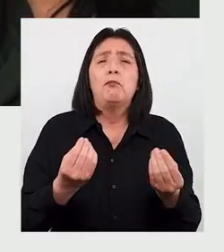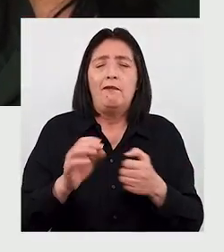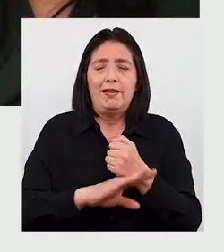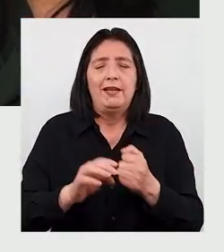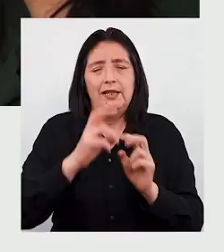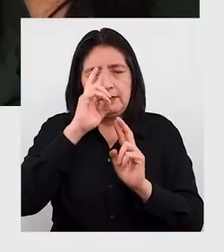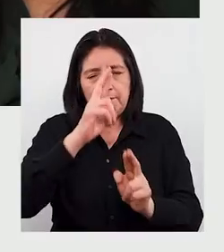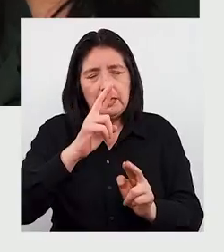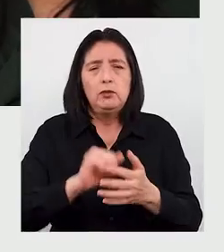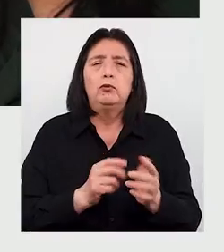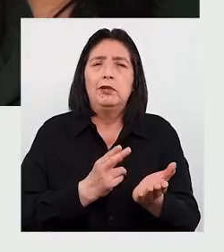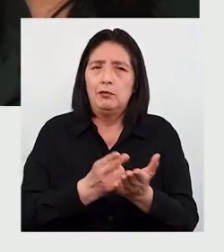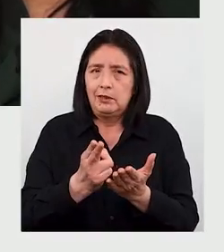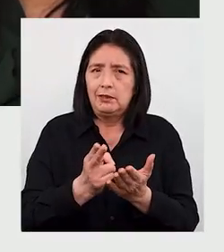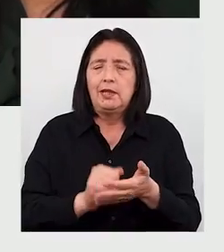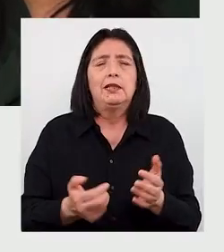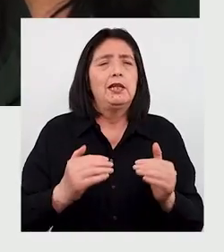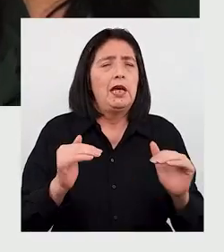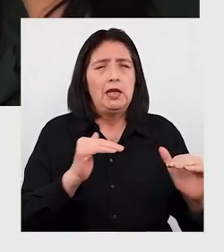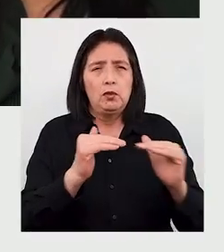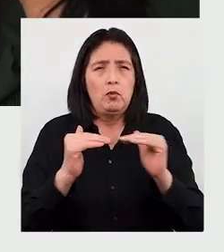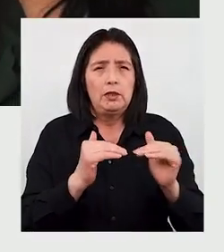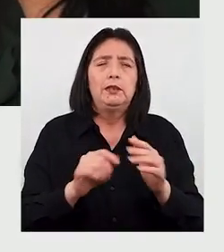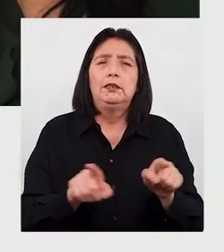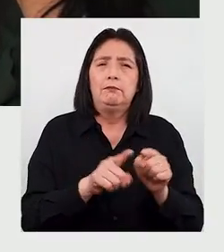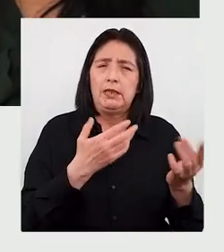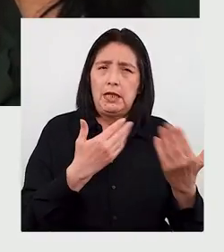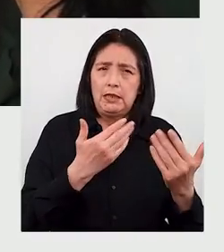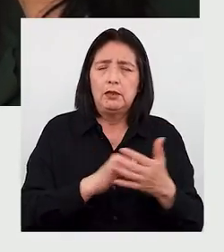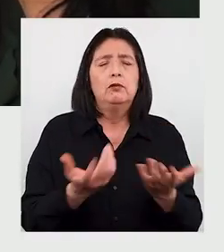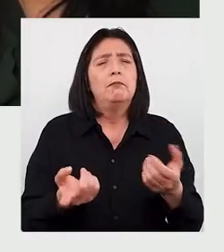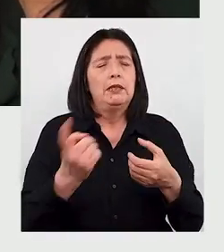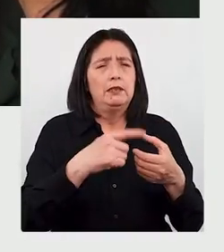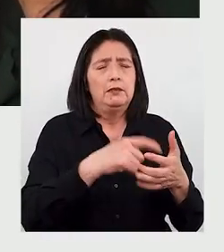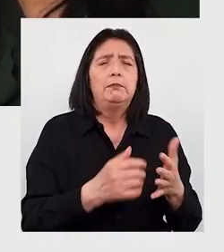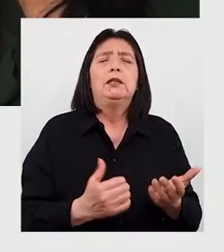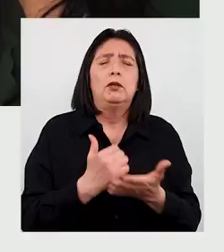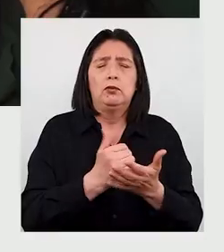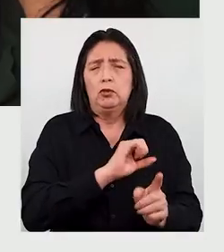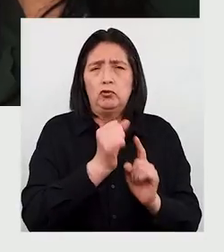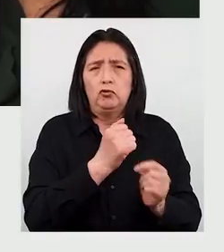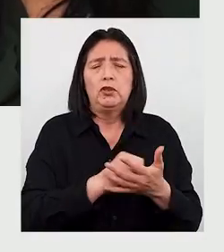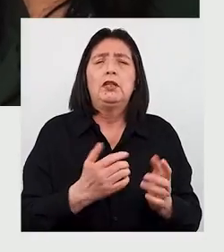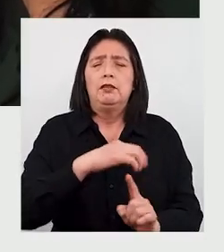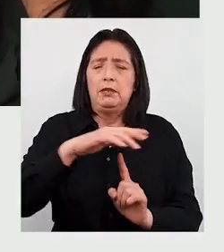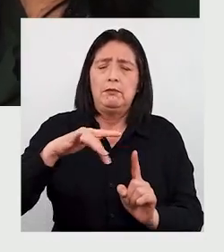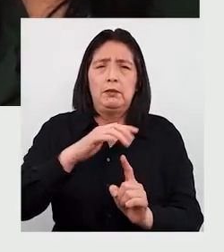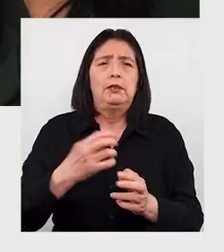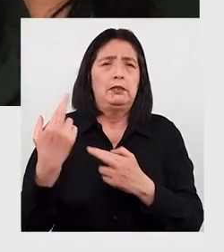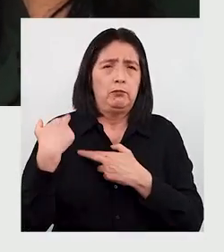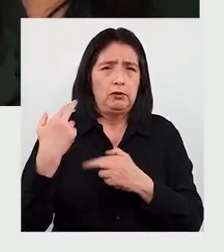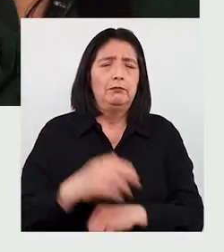en el respeto, la transparencia, la equidad y el diálogo, involucrando acciones sociales y